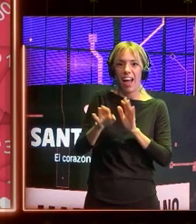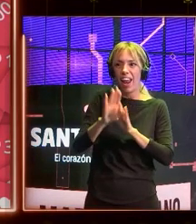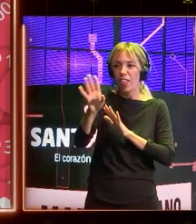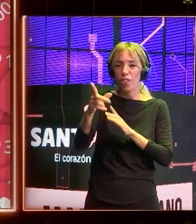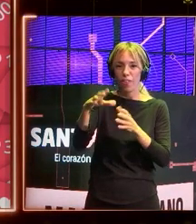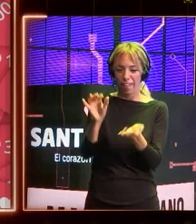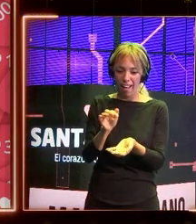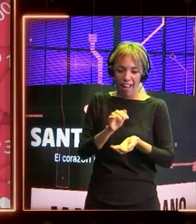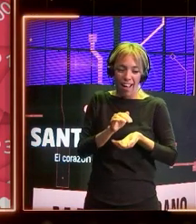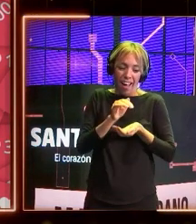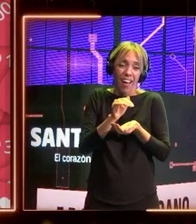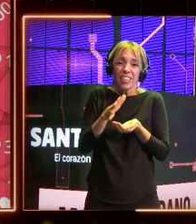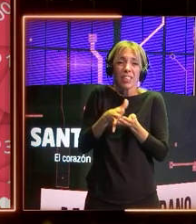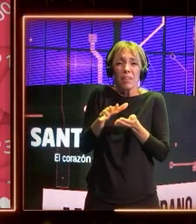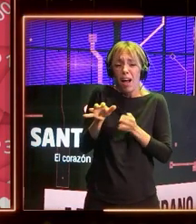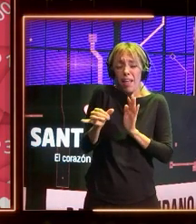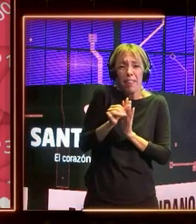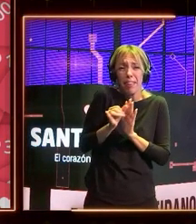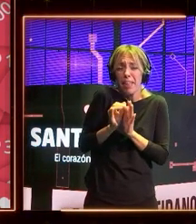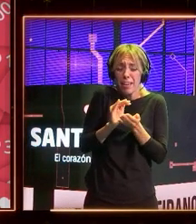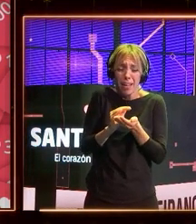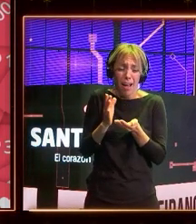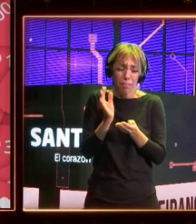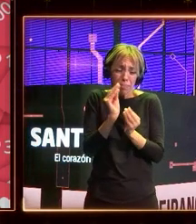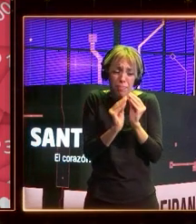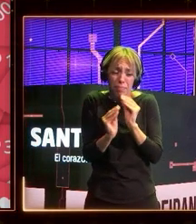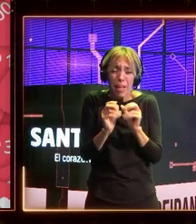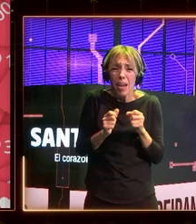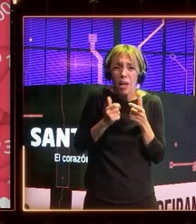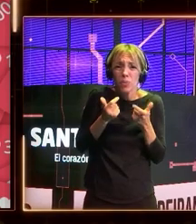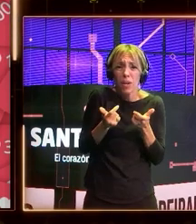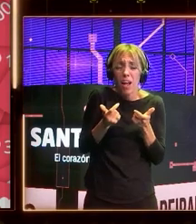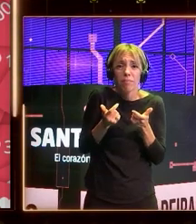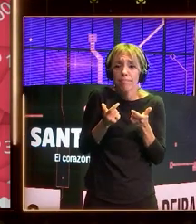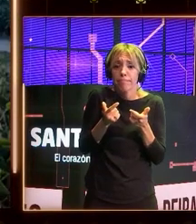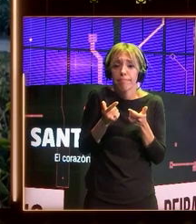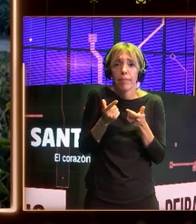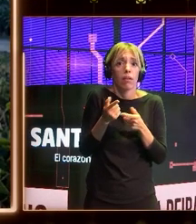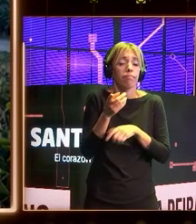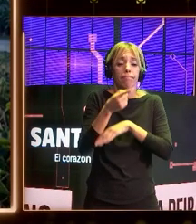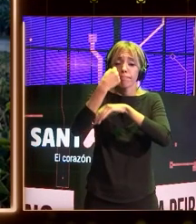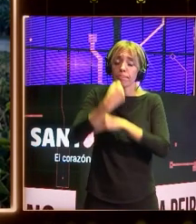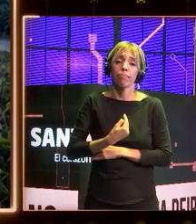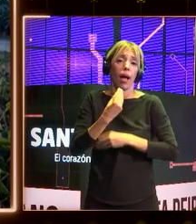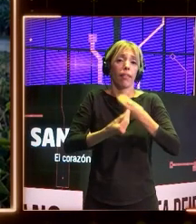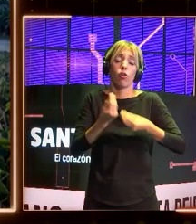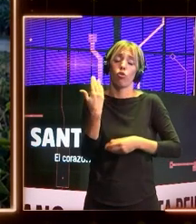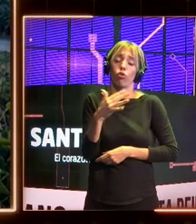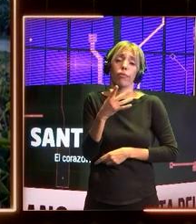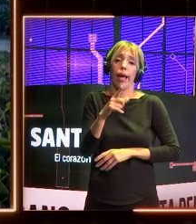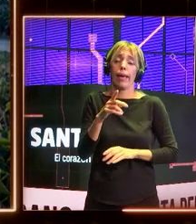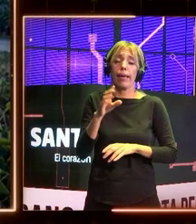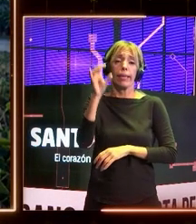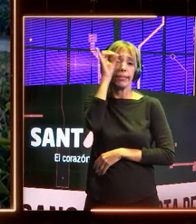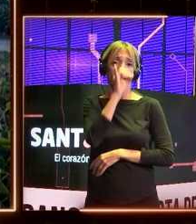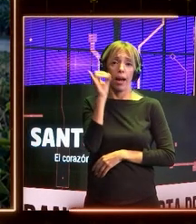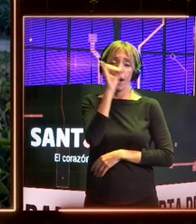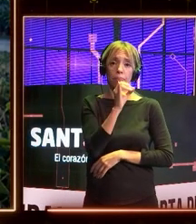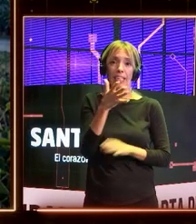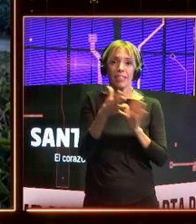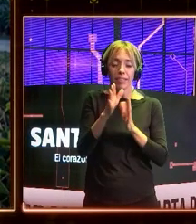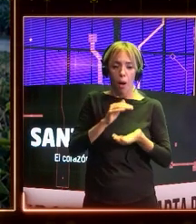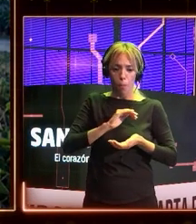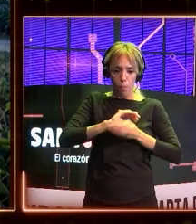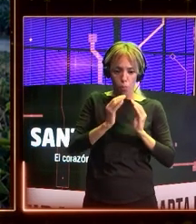de la calle de al lado, o sea, hiperlocal, hiperorgánico, hiper todo, sin hacerlo a través de Instagram. Se ha vuelto súper difícil tener